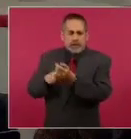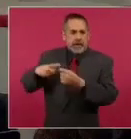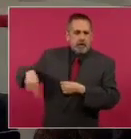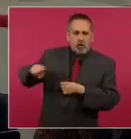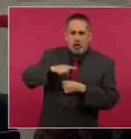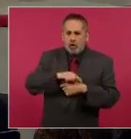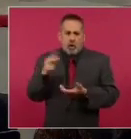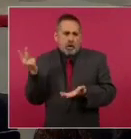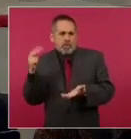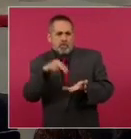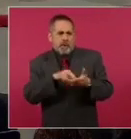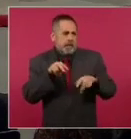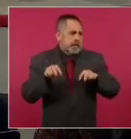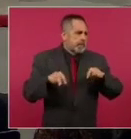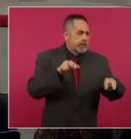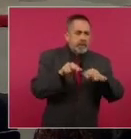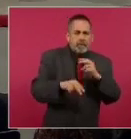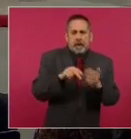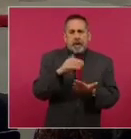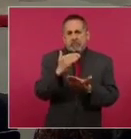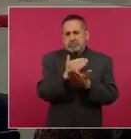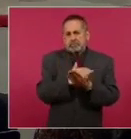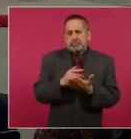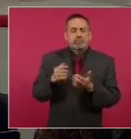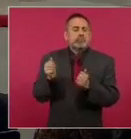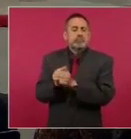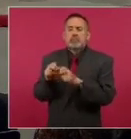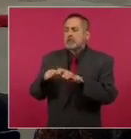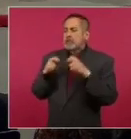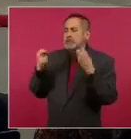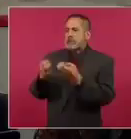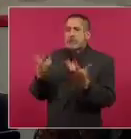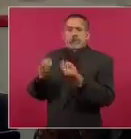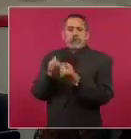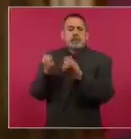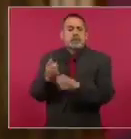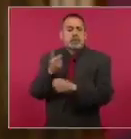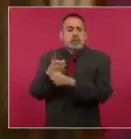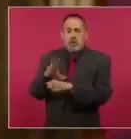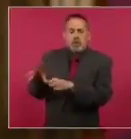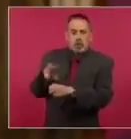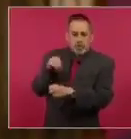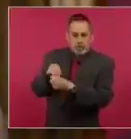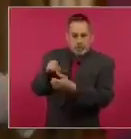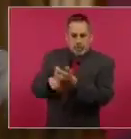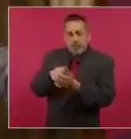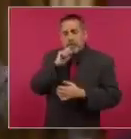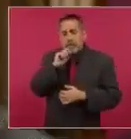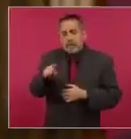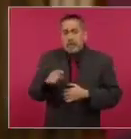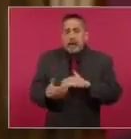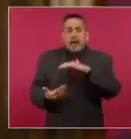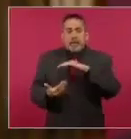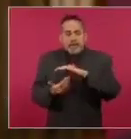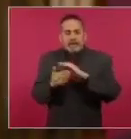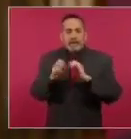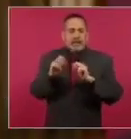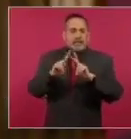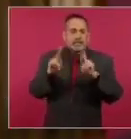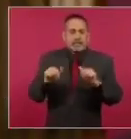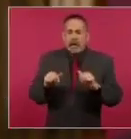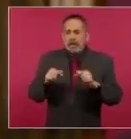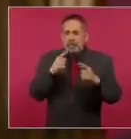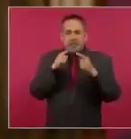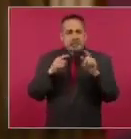así como el Gabinete de Seguridad completo, pero también las mesas de paz